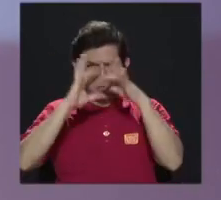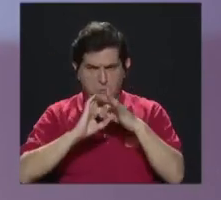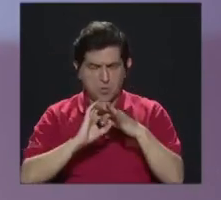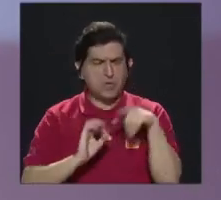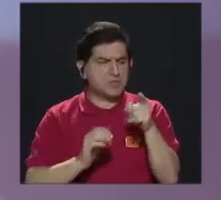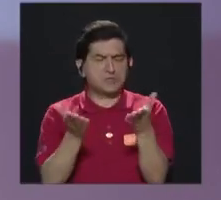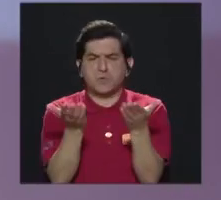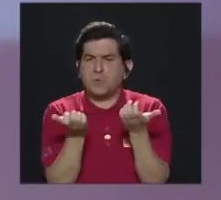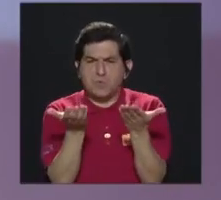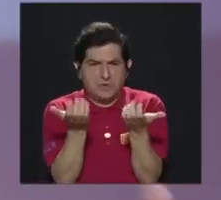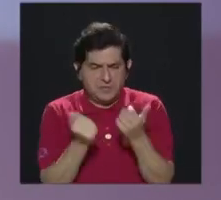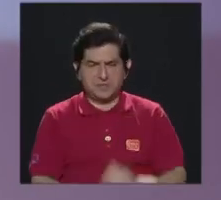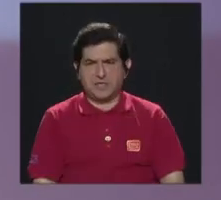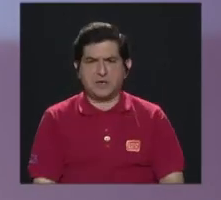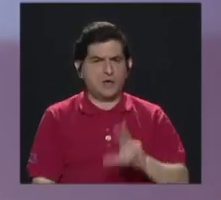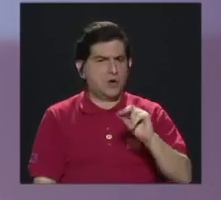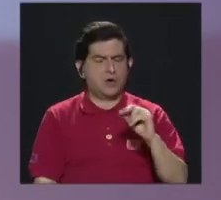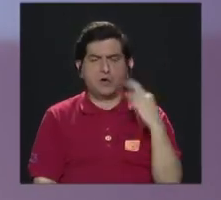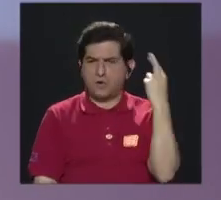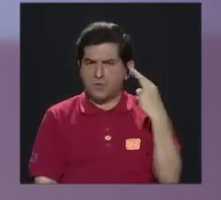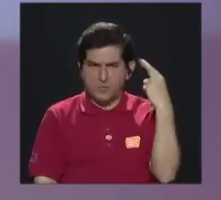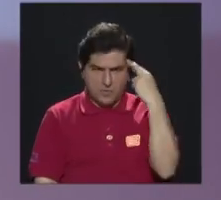ellas quieren hacerlo porque se aman, porque son una pareja.